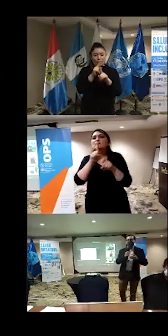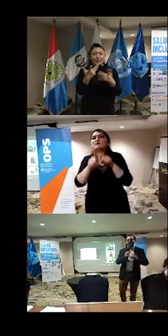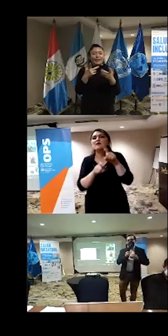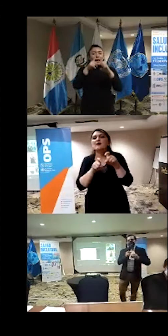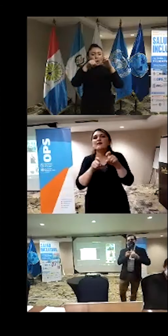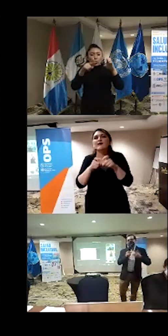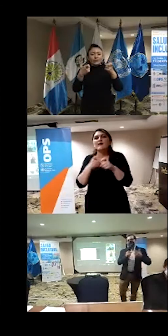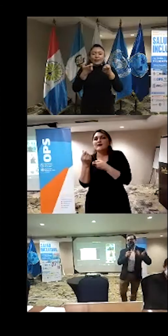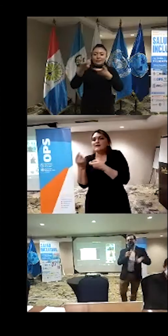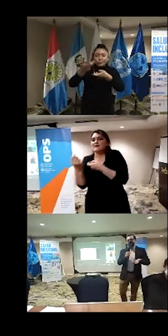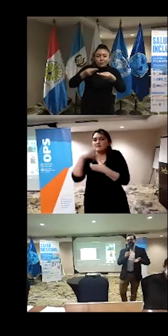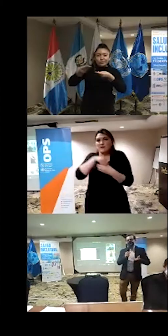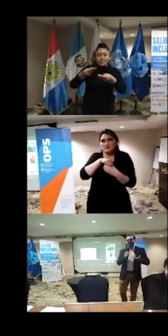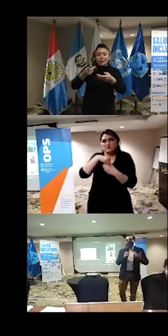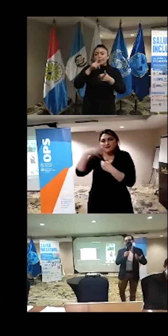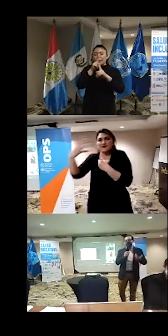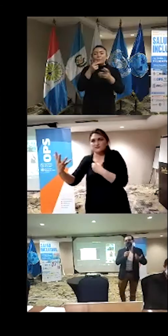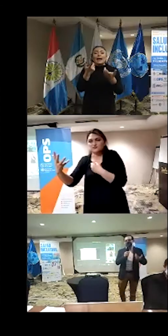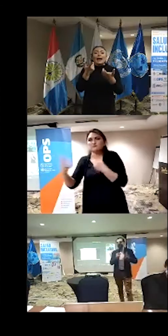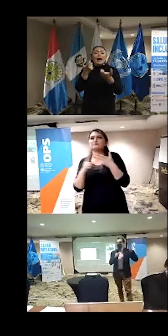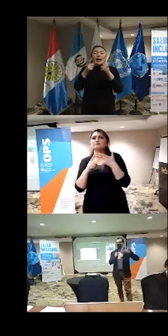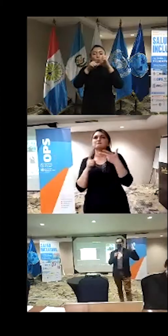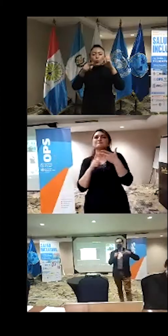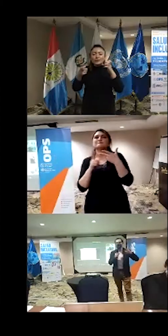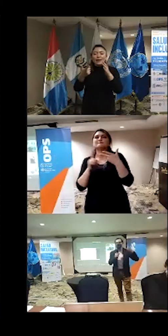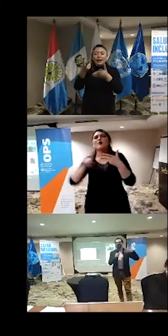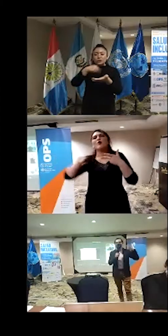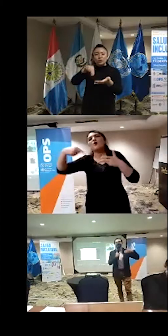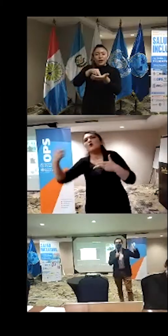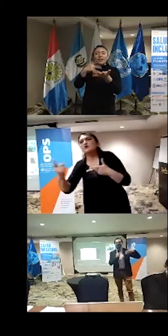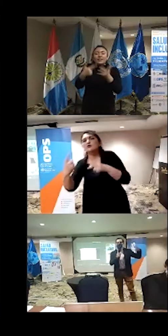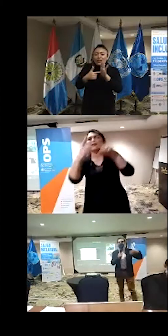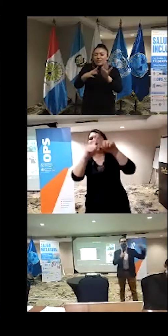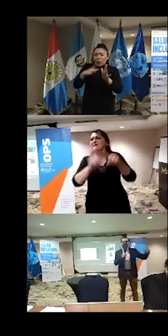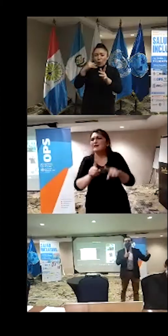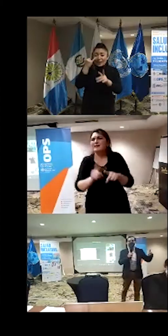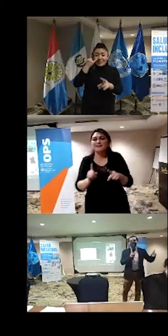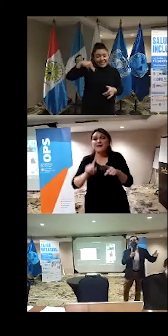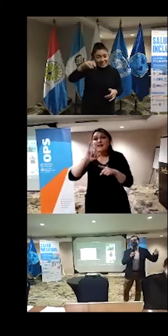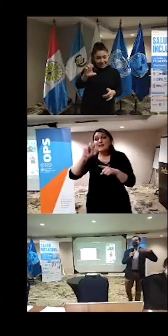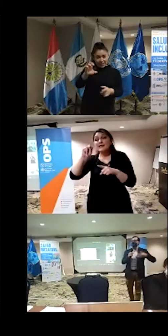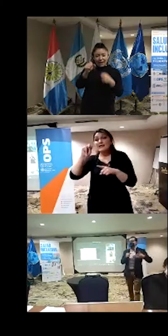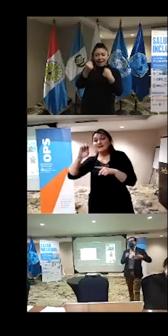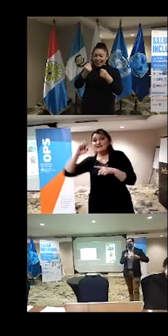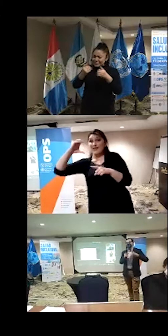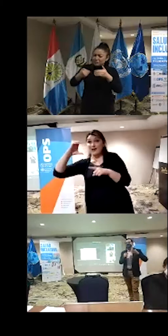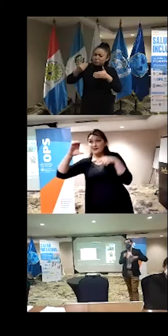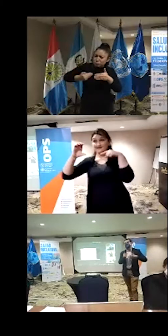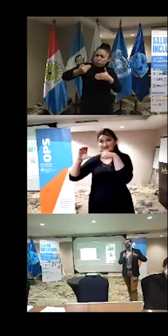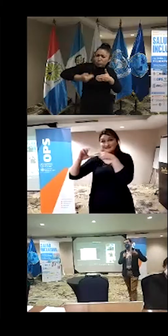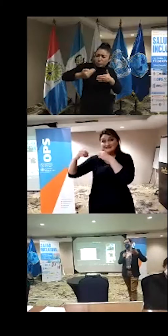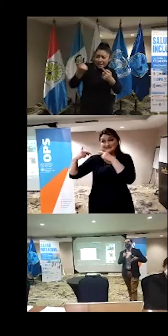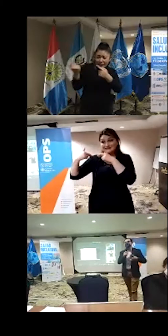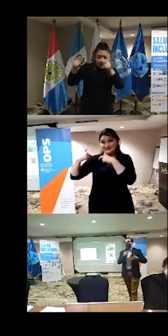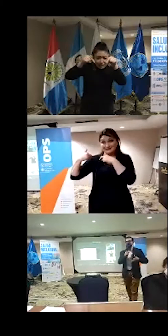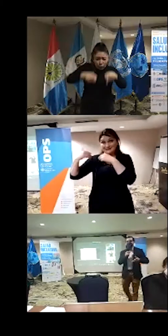ingresos, la encuesta nacional agropecuaria, entre muchas más que el INE hace constantemente y que hasta el día de hoy no cuentan